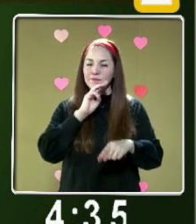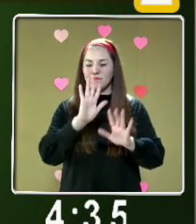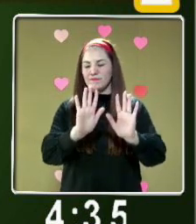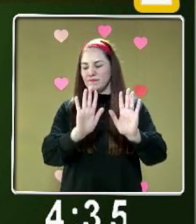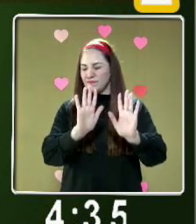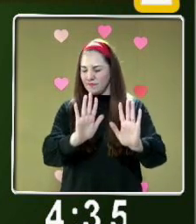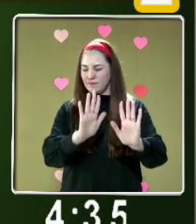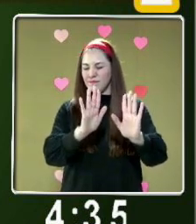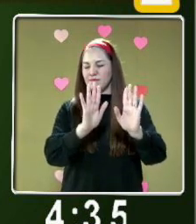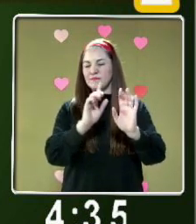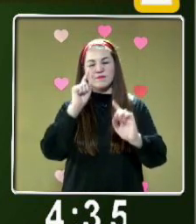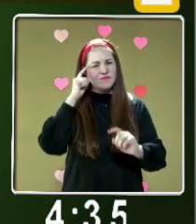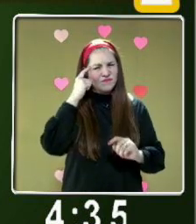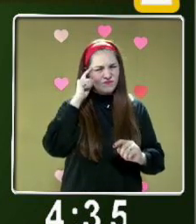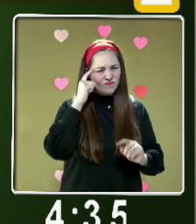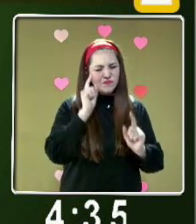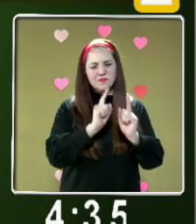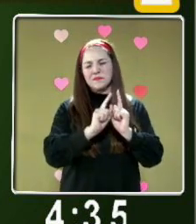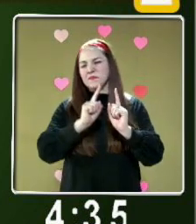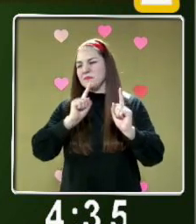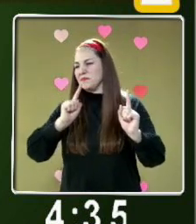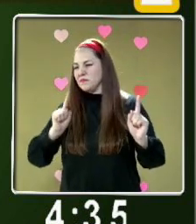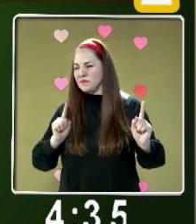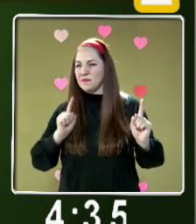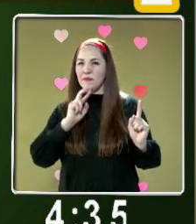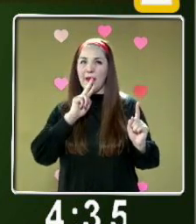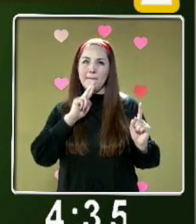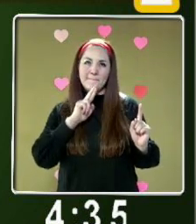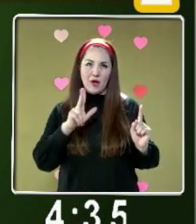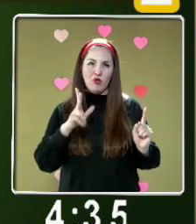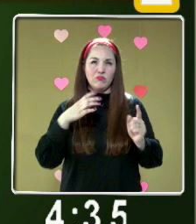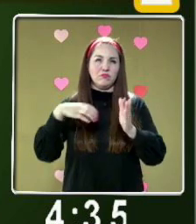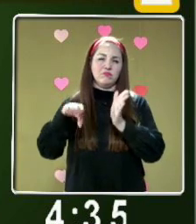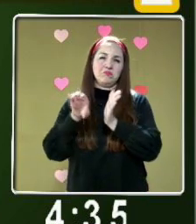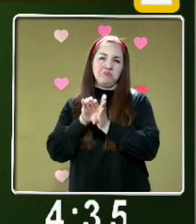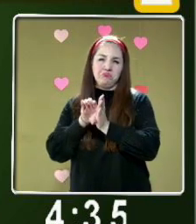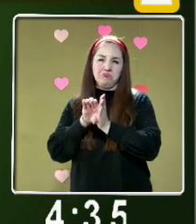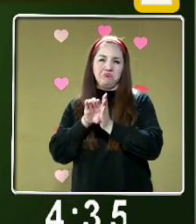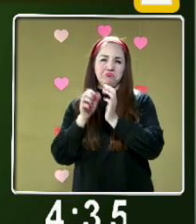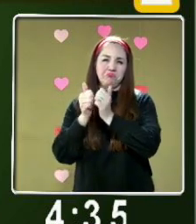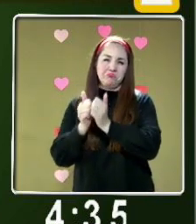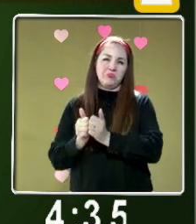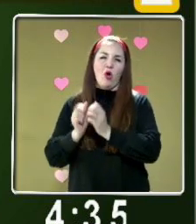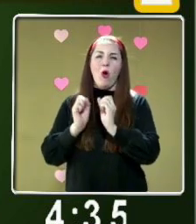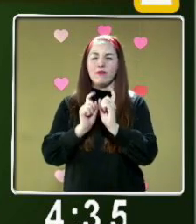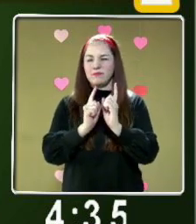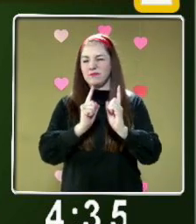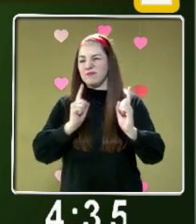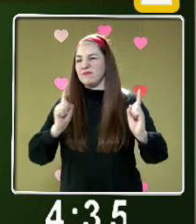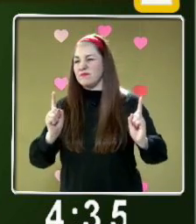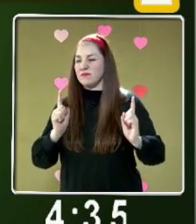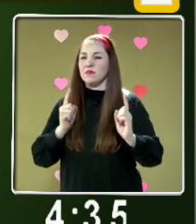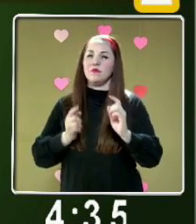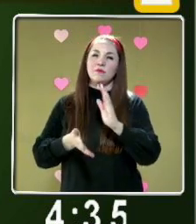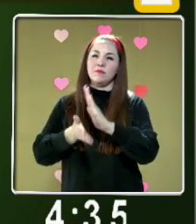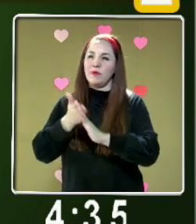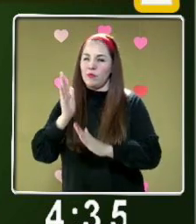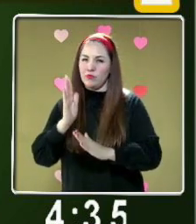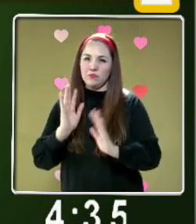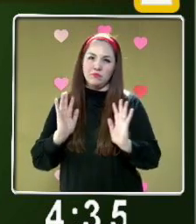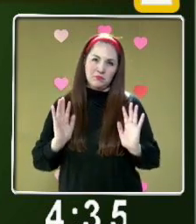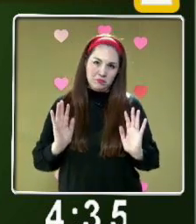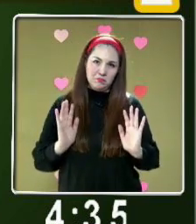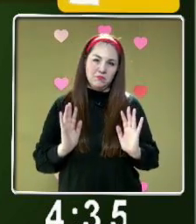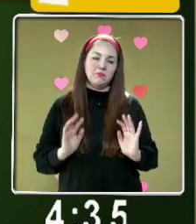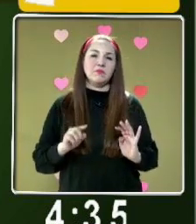¿sabes qué? Estoy enojada con mi hermano, me voy a ir a mi cuarto, me voy a ir a la sala, me voy a ir al patio. A otro lugar. De hecho, maestra,